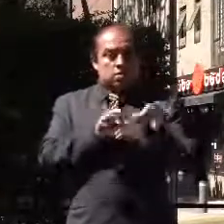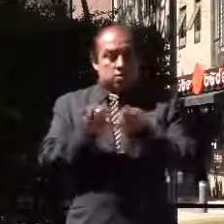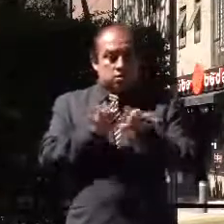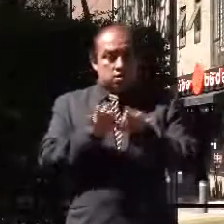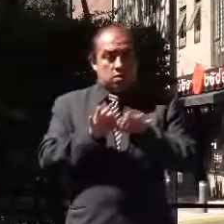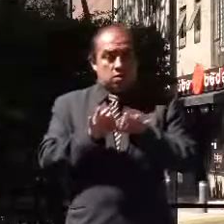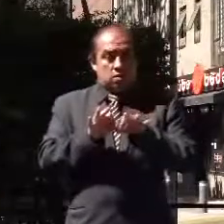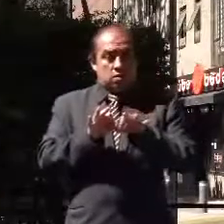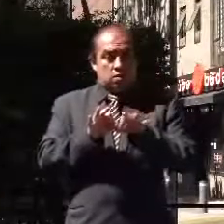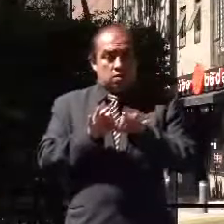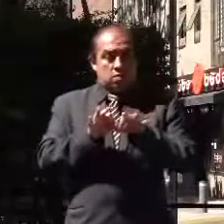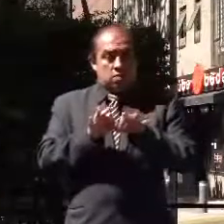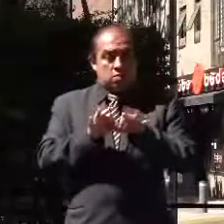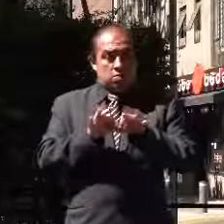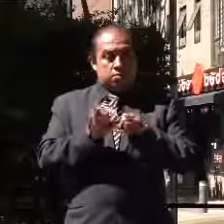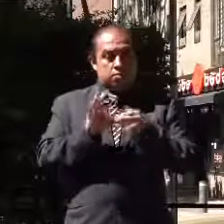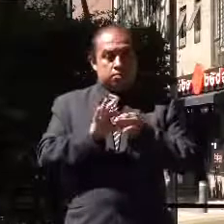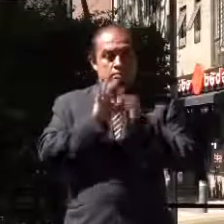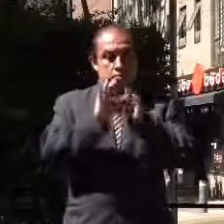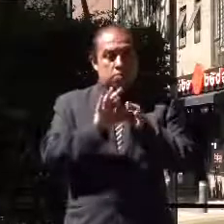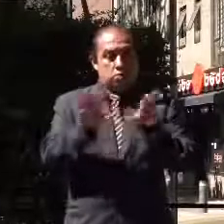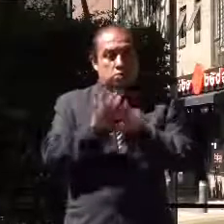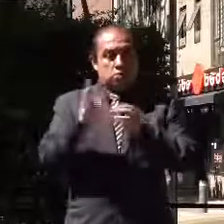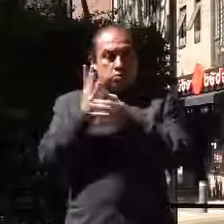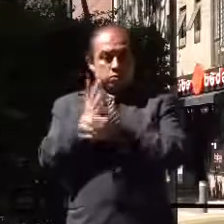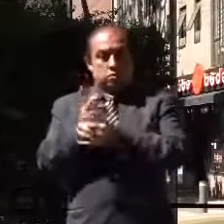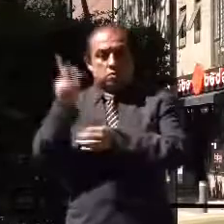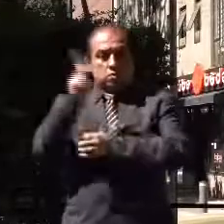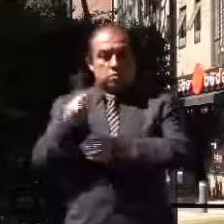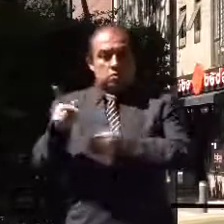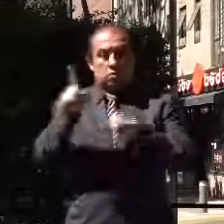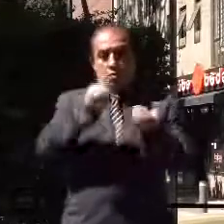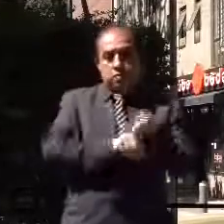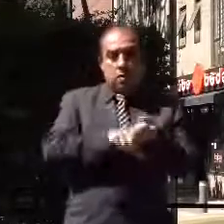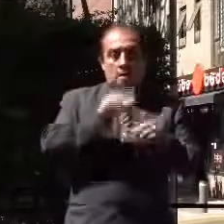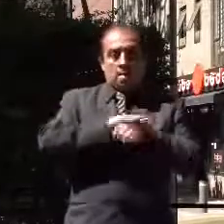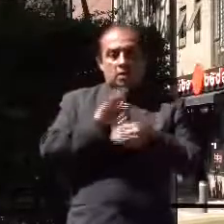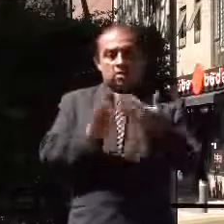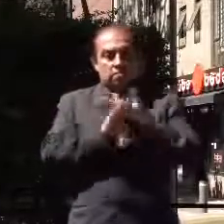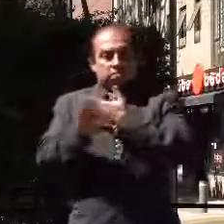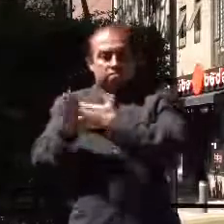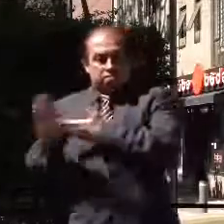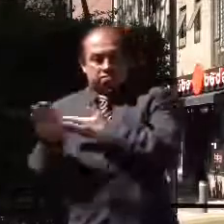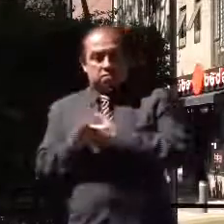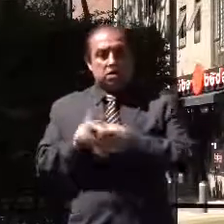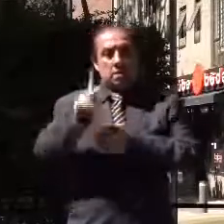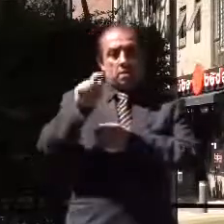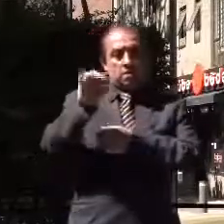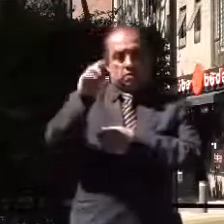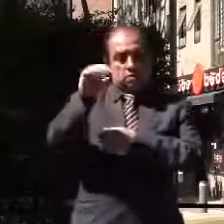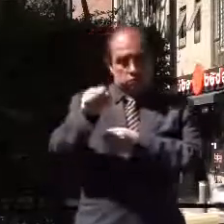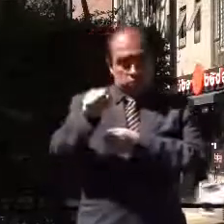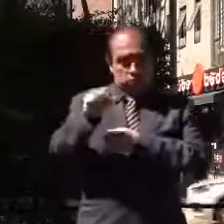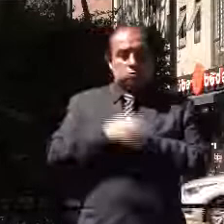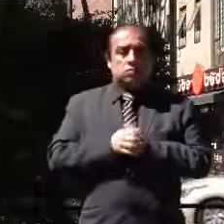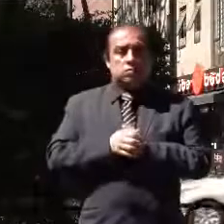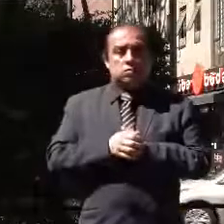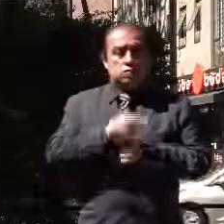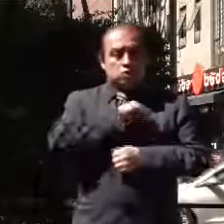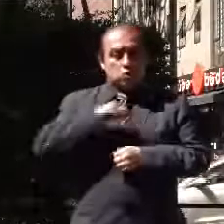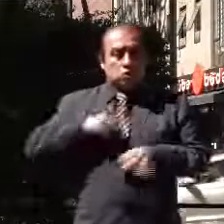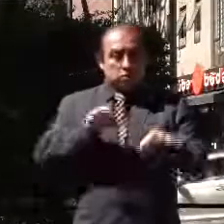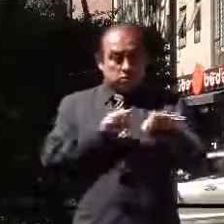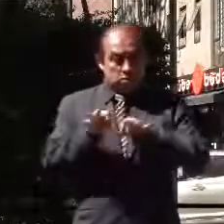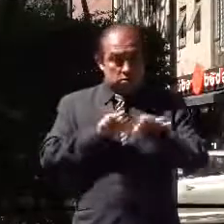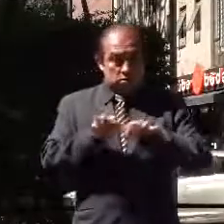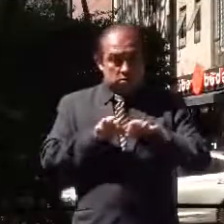hemos dicho en público y en privado, más allá de las diferencias partidistas, nos hemos puesto a trabajar